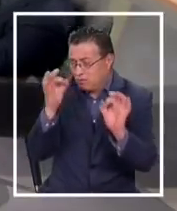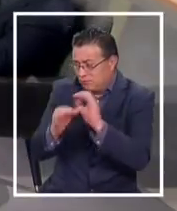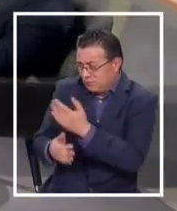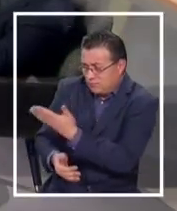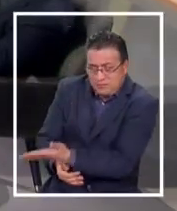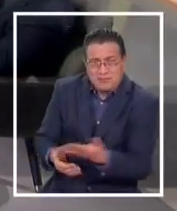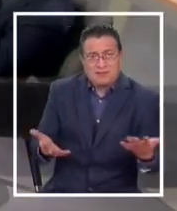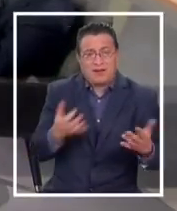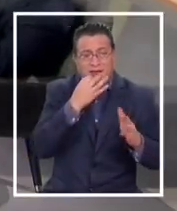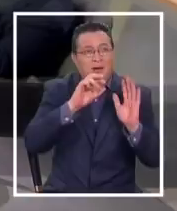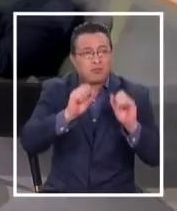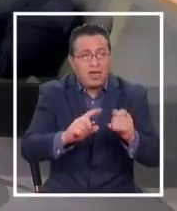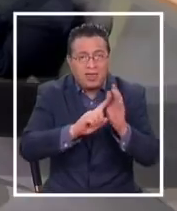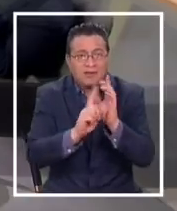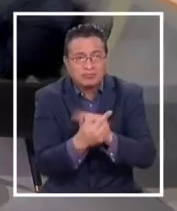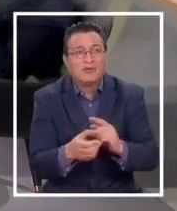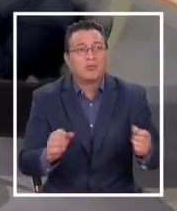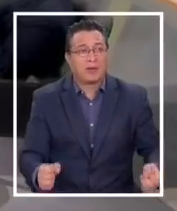Paulina,